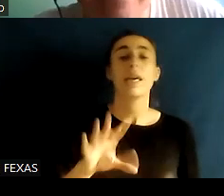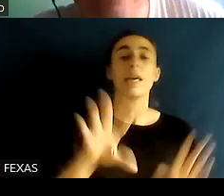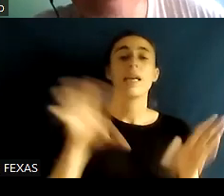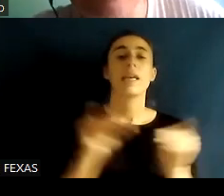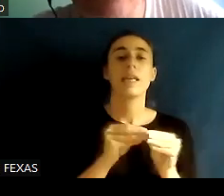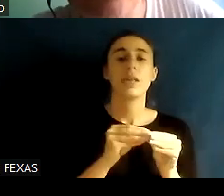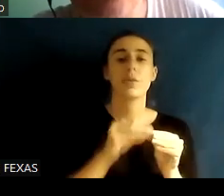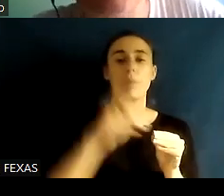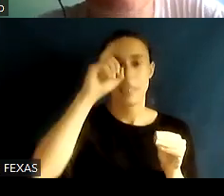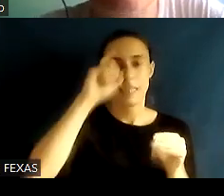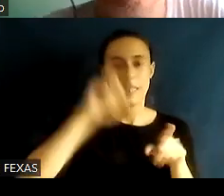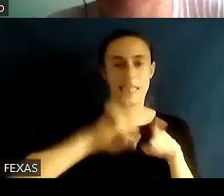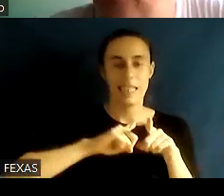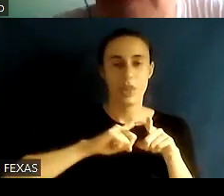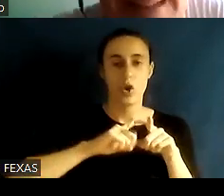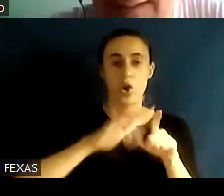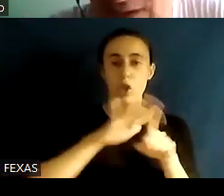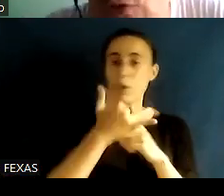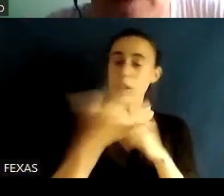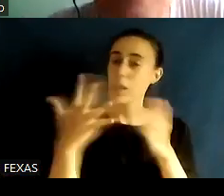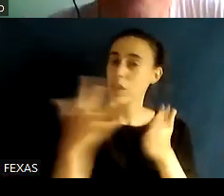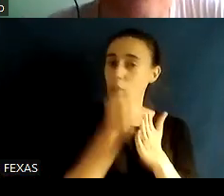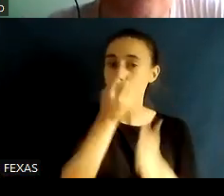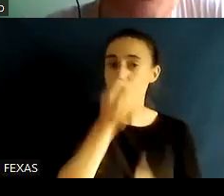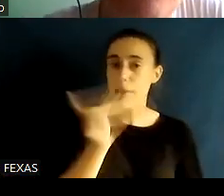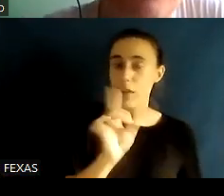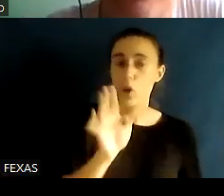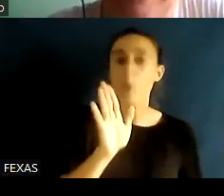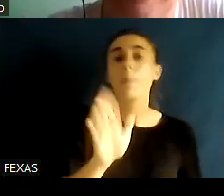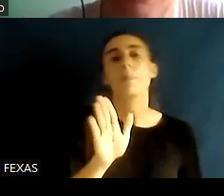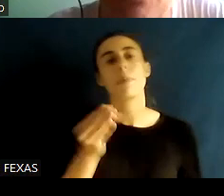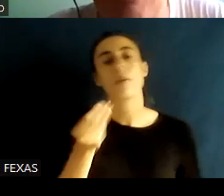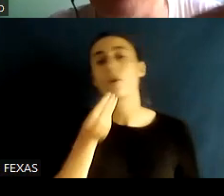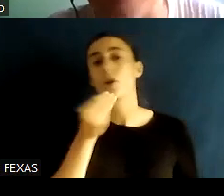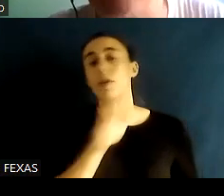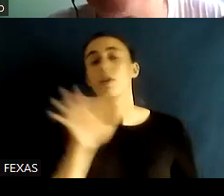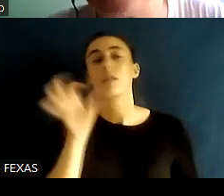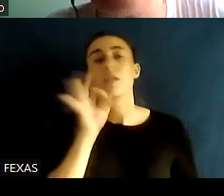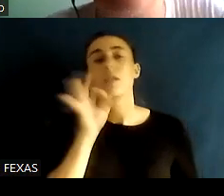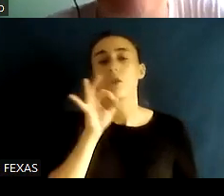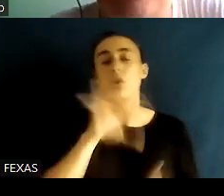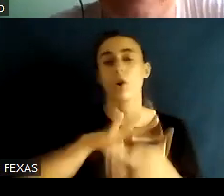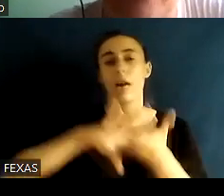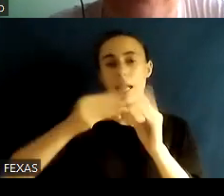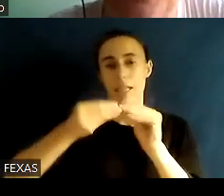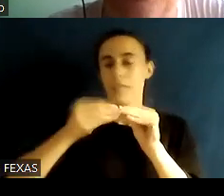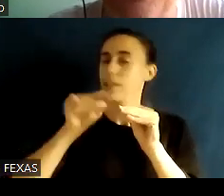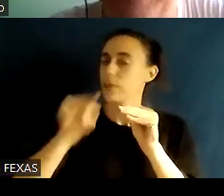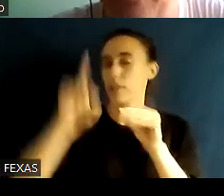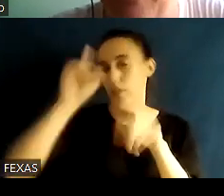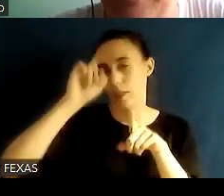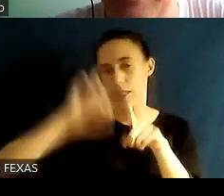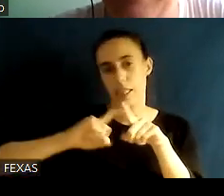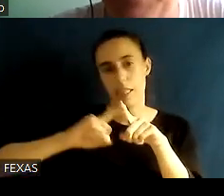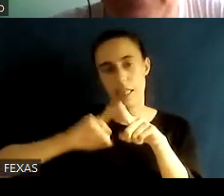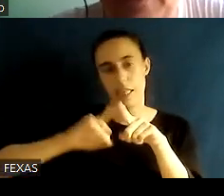estaría indicado sí o sí, pero donde sí seguro que está indicado es cuando hay un trastorno adaptativo, cuando hay una causa externa que es la que origina nuestro